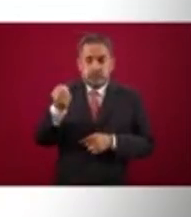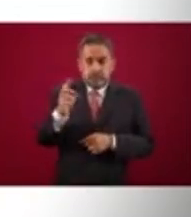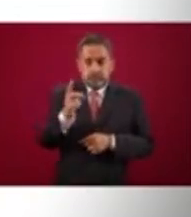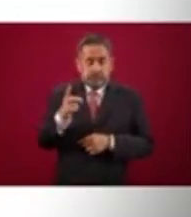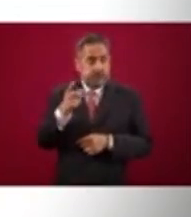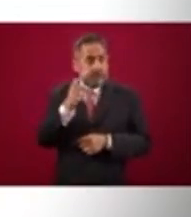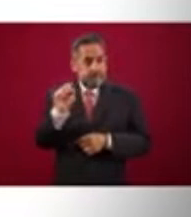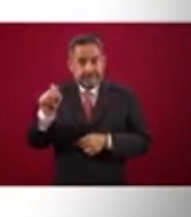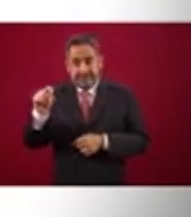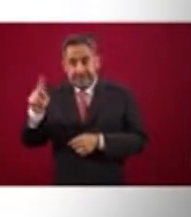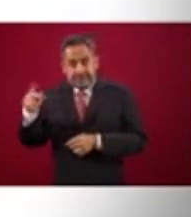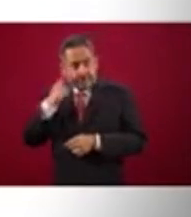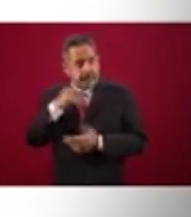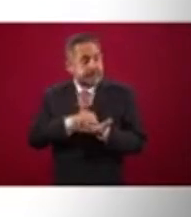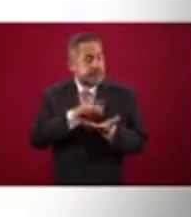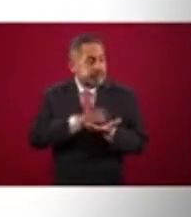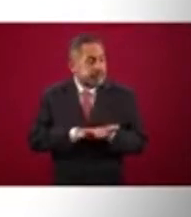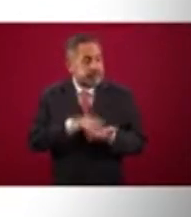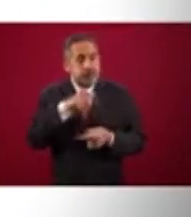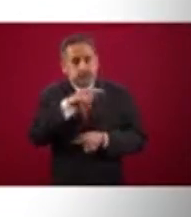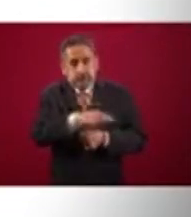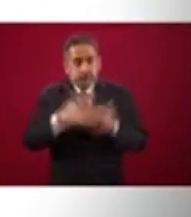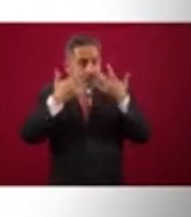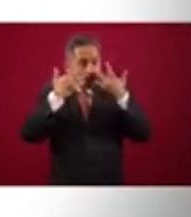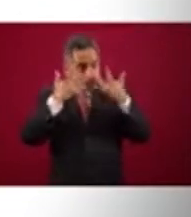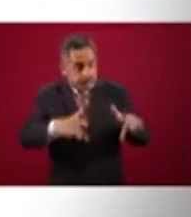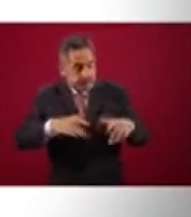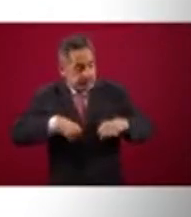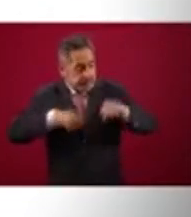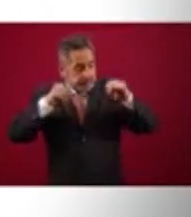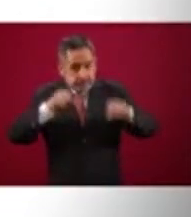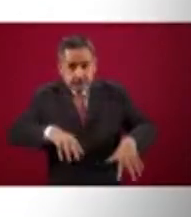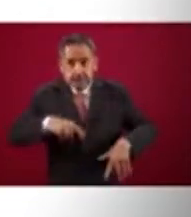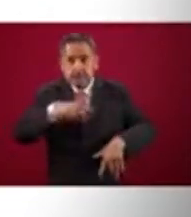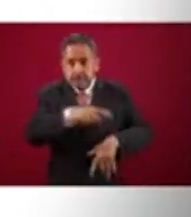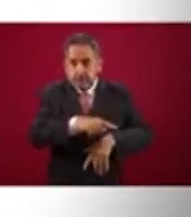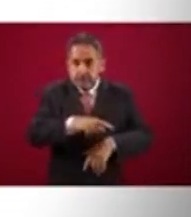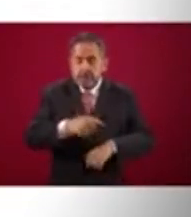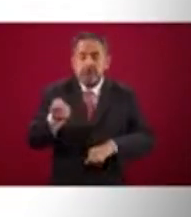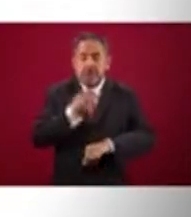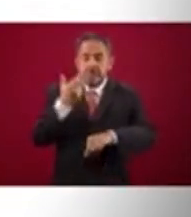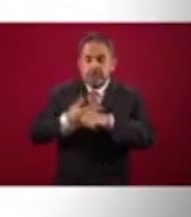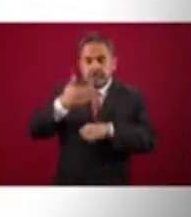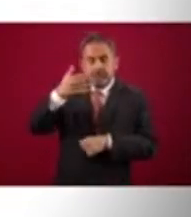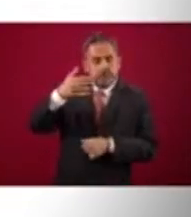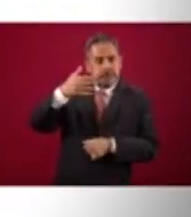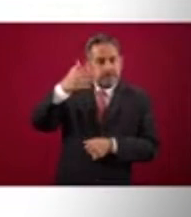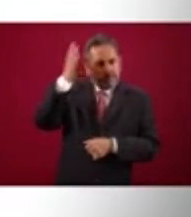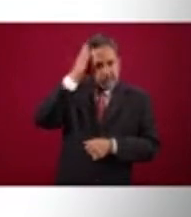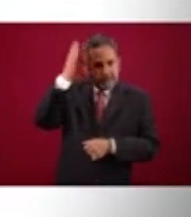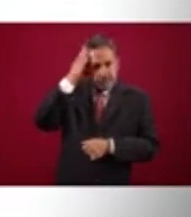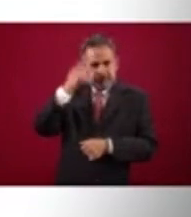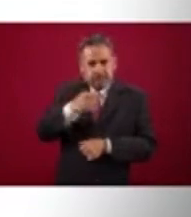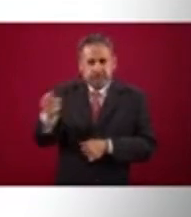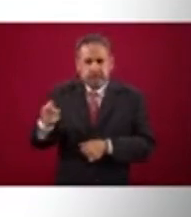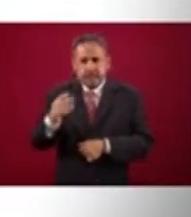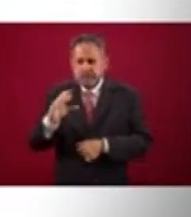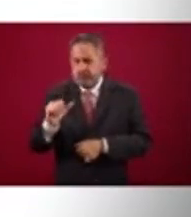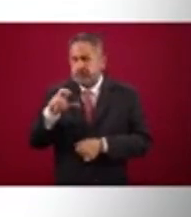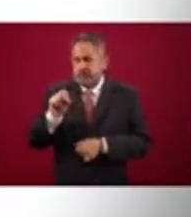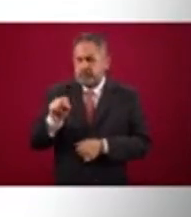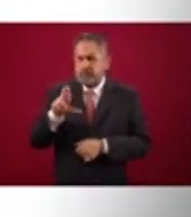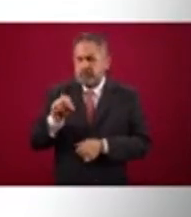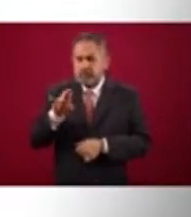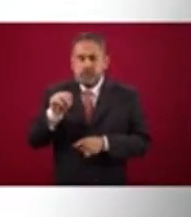tomó nota de la renuncia del secretario general haciendo constar que